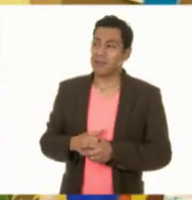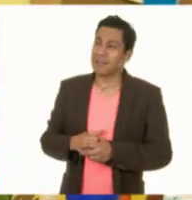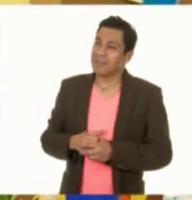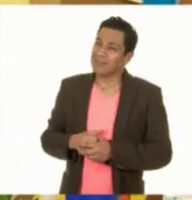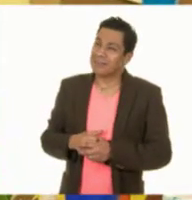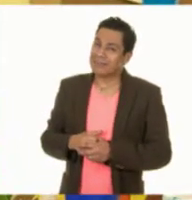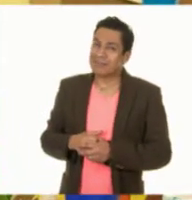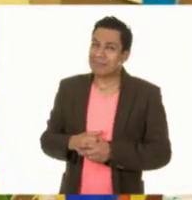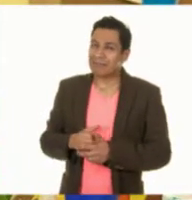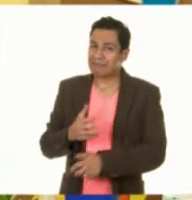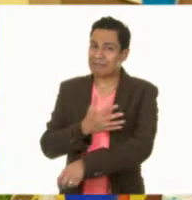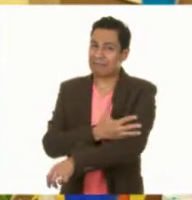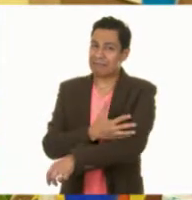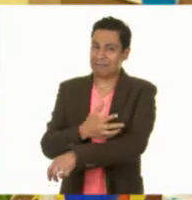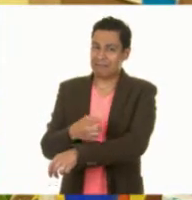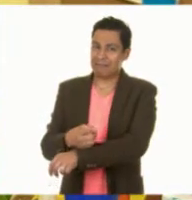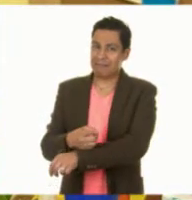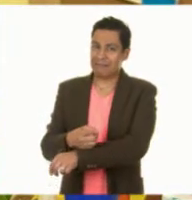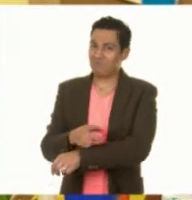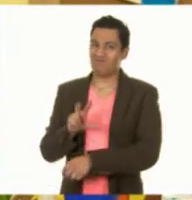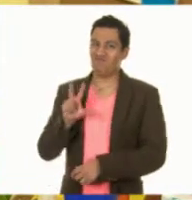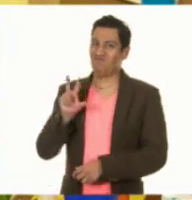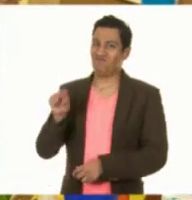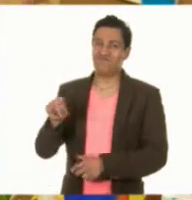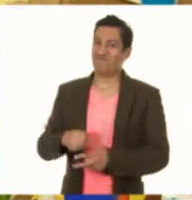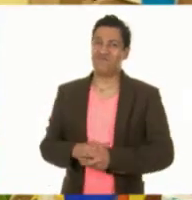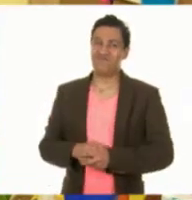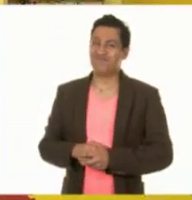Pues si te soy sincera, la verdad, no.